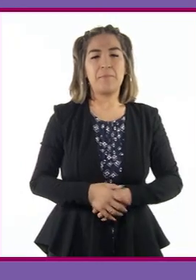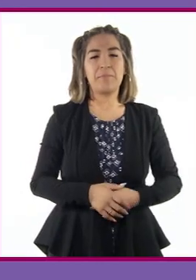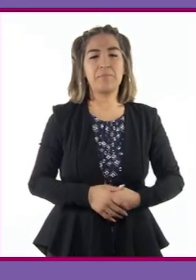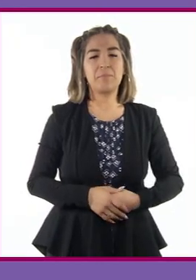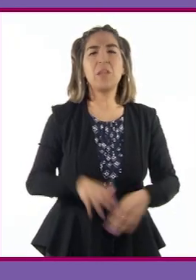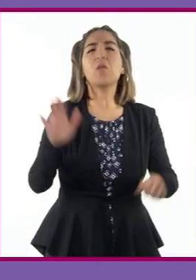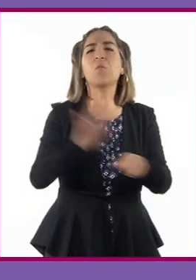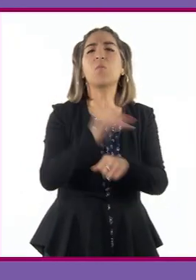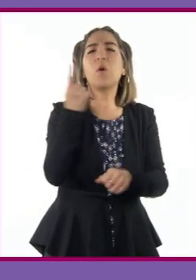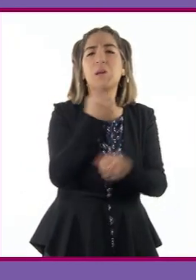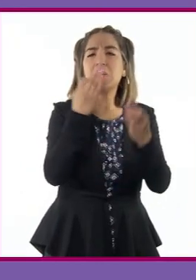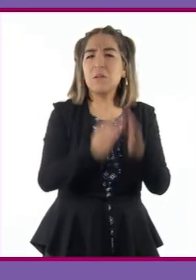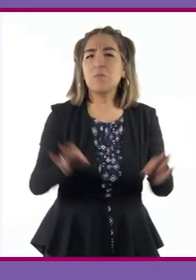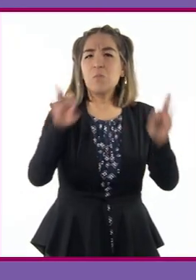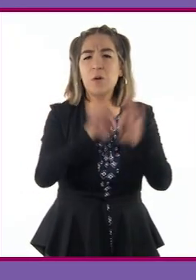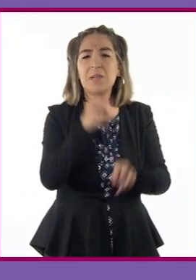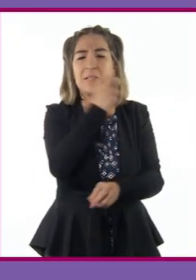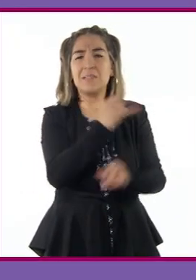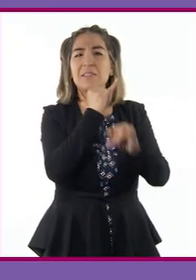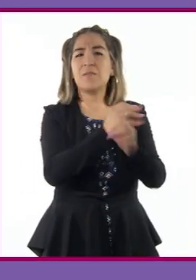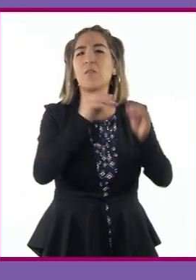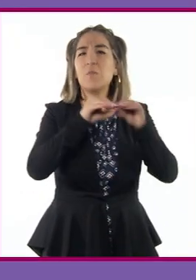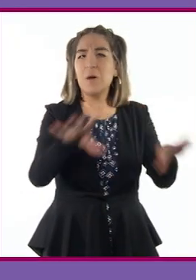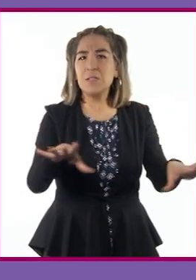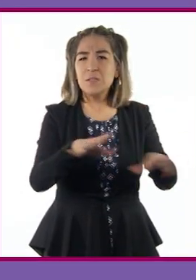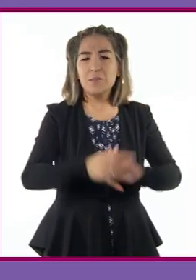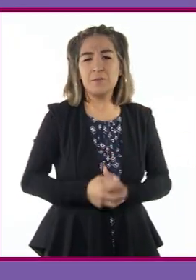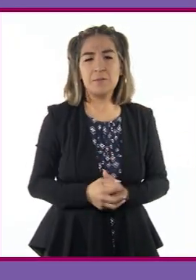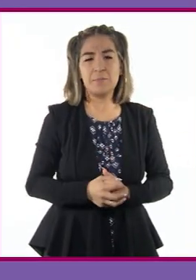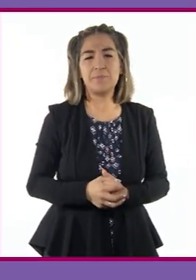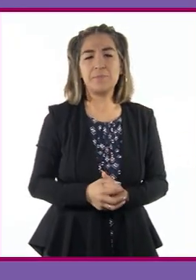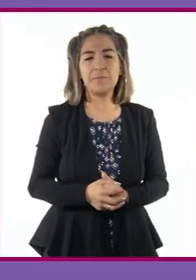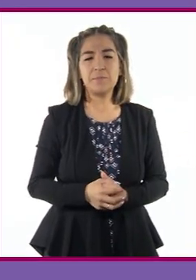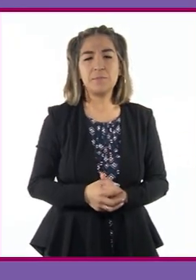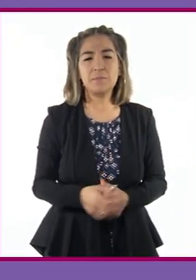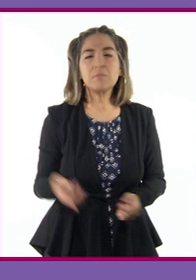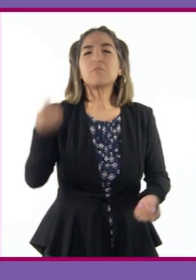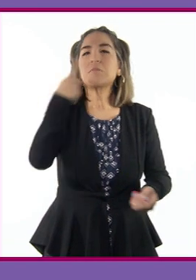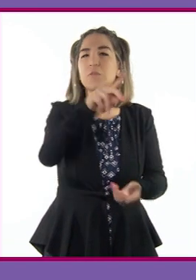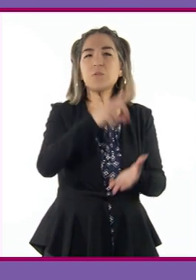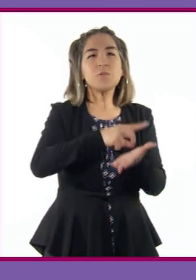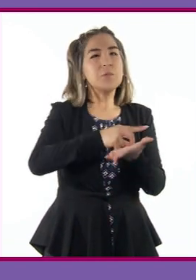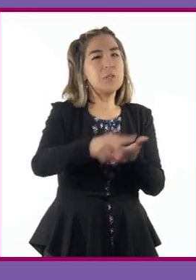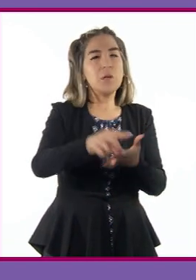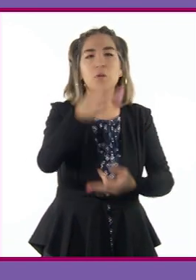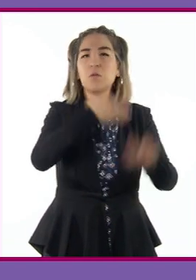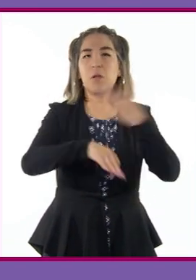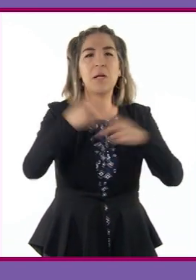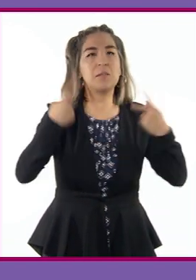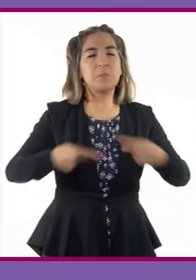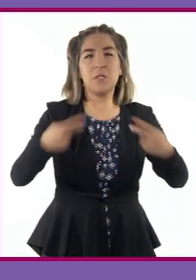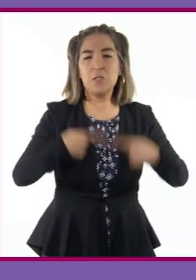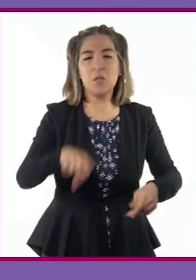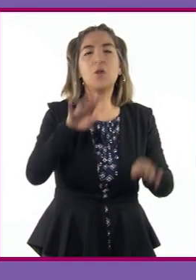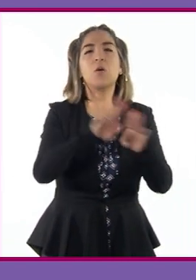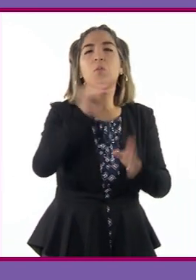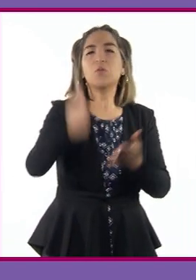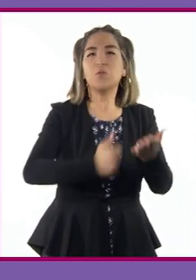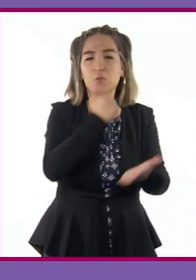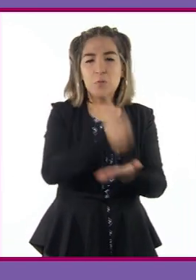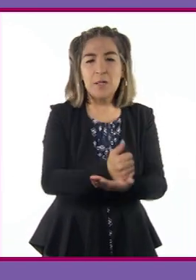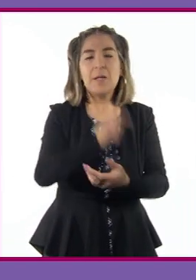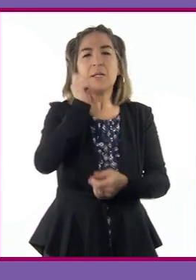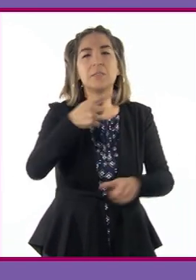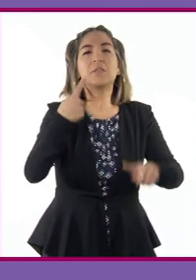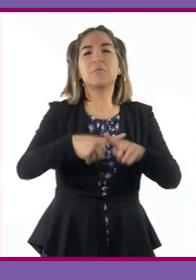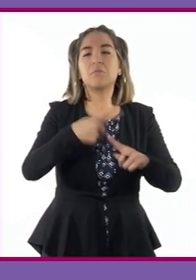es importante la rendición de cuentas? La rendición de cuentas es el derecho que tenemos los ciudadanos de vigilar la